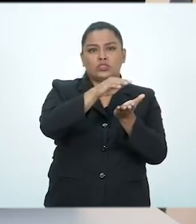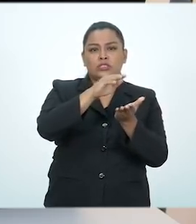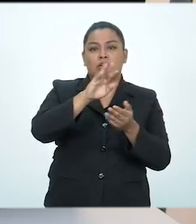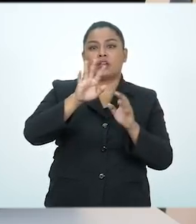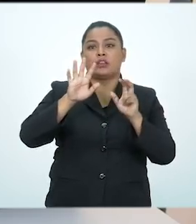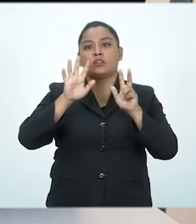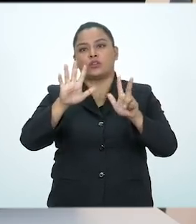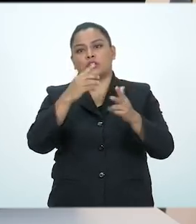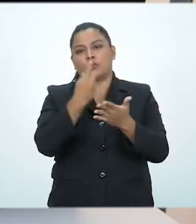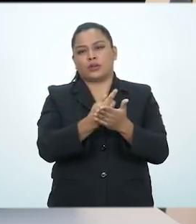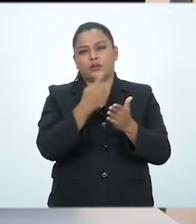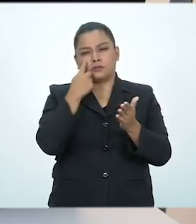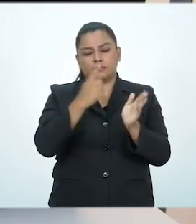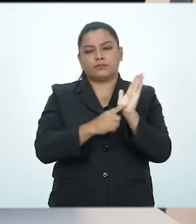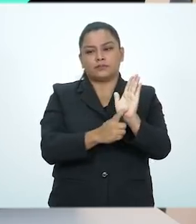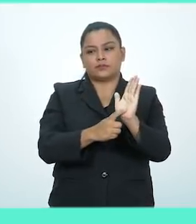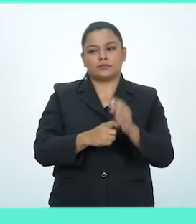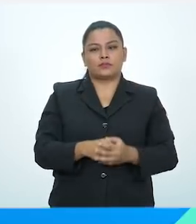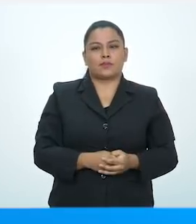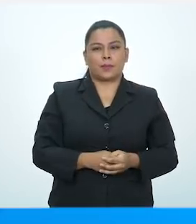octavo grado. Veamos.